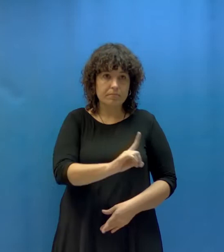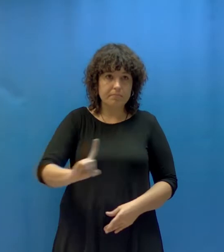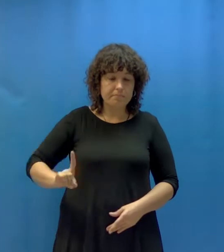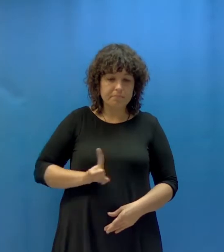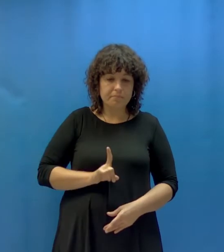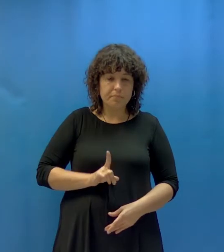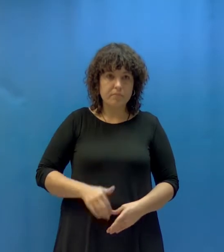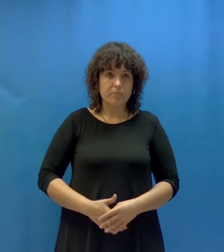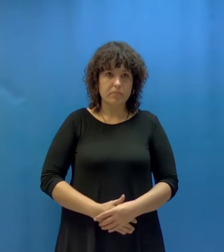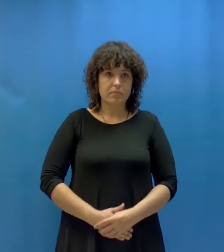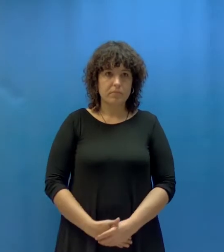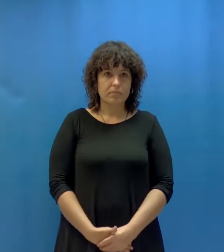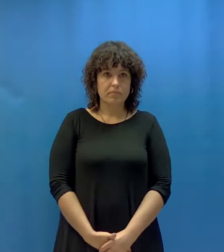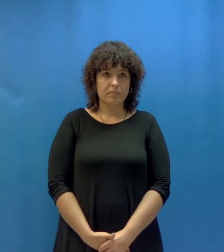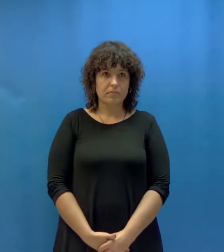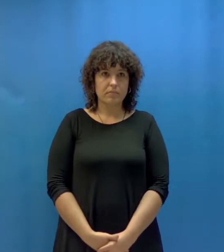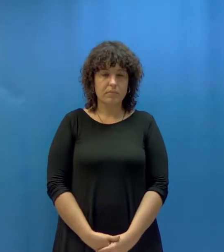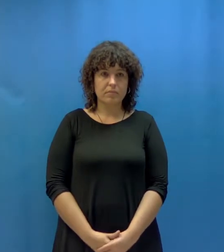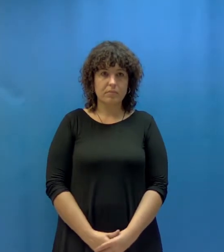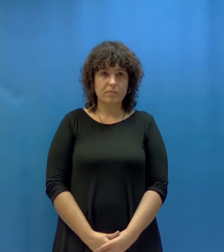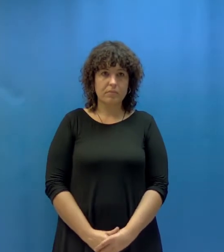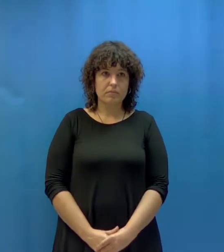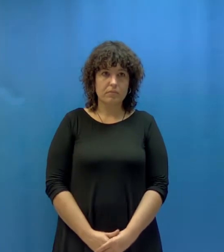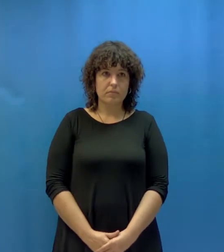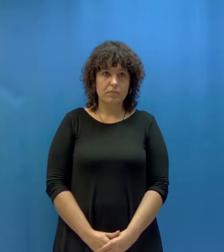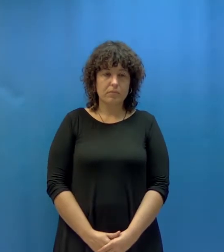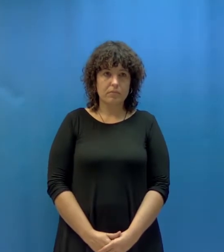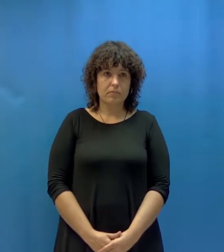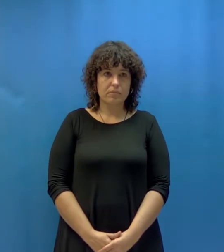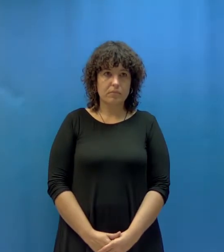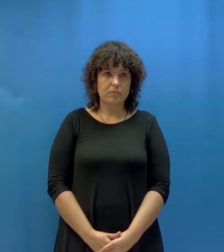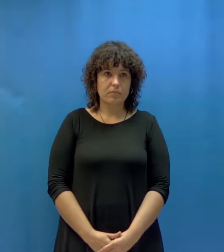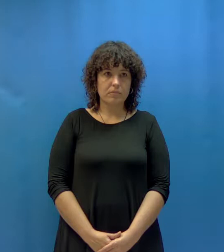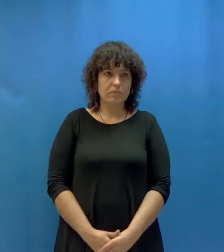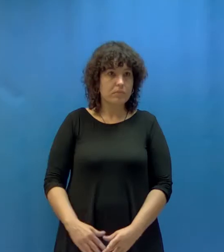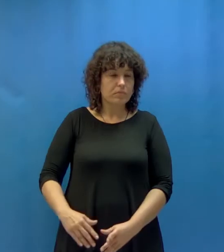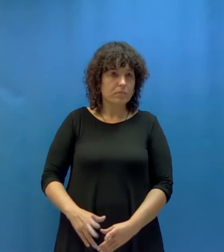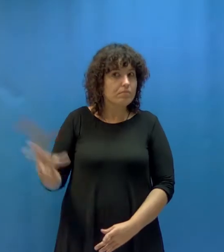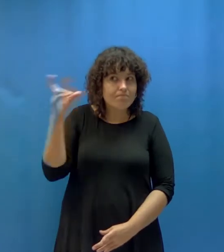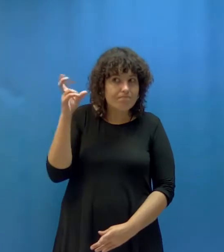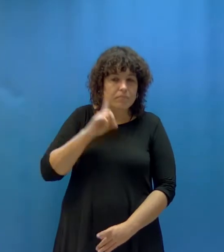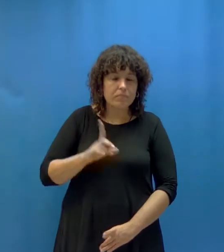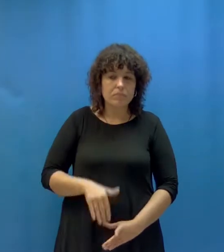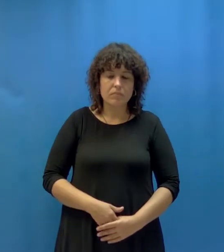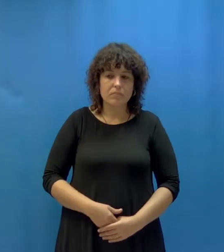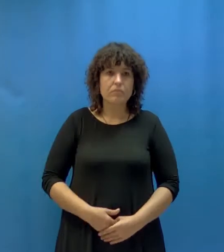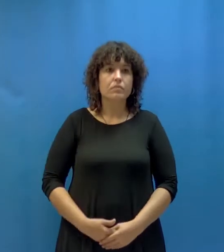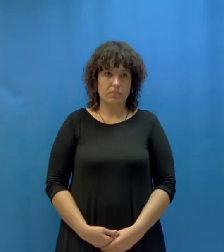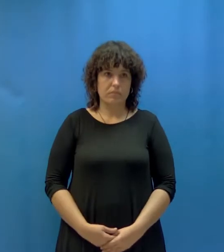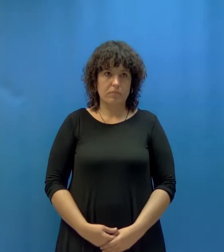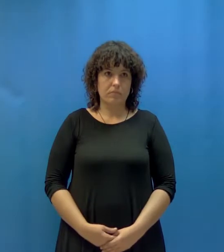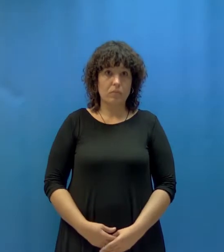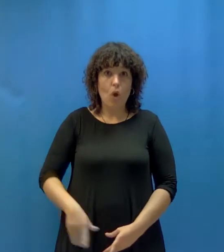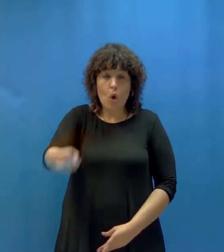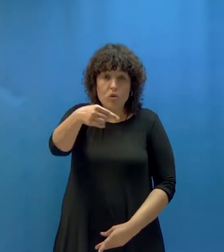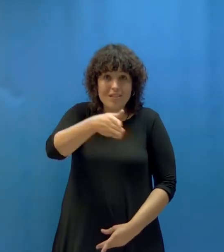No. Por informe, no se Perdone, no se pueden, quería usted una información, ¿verdad?